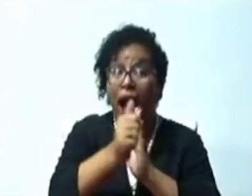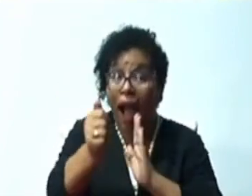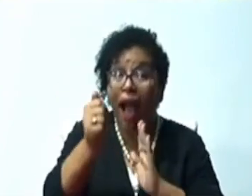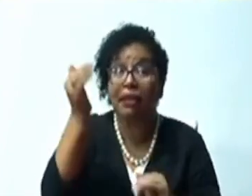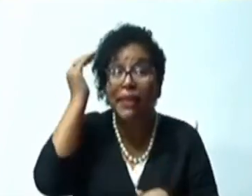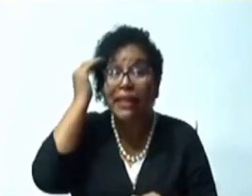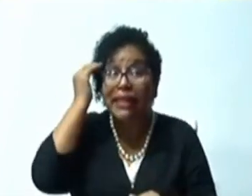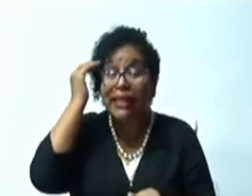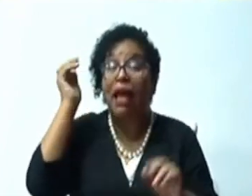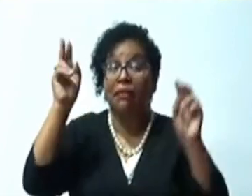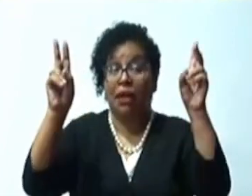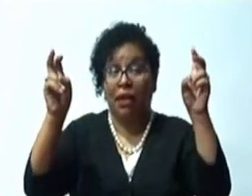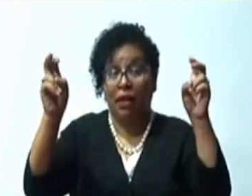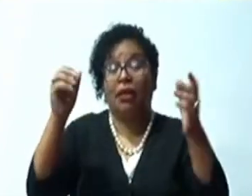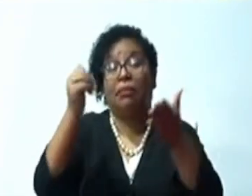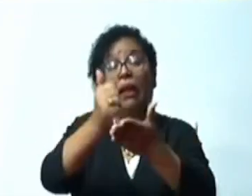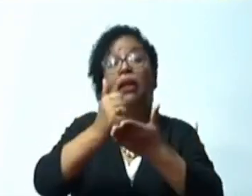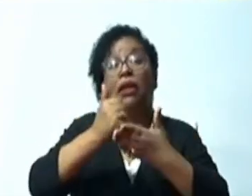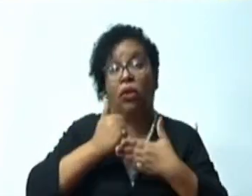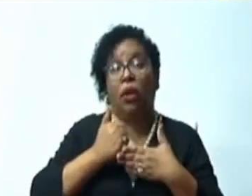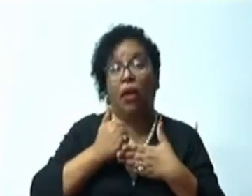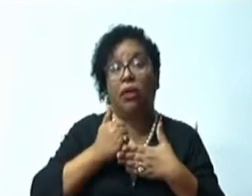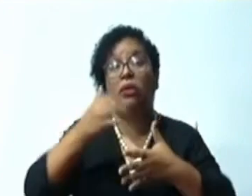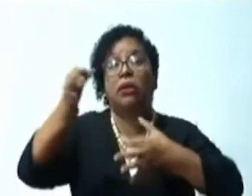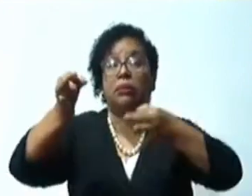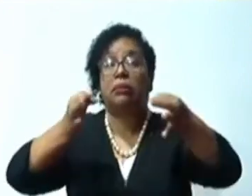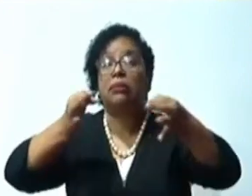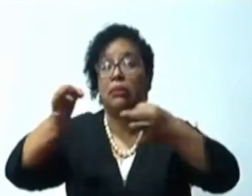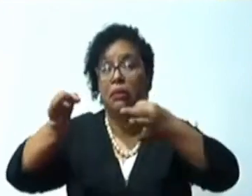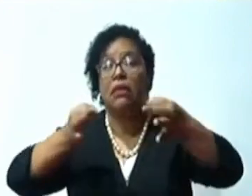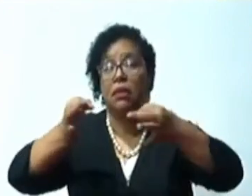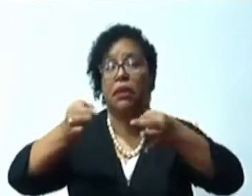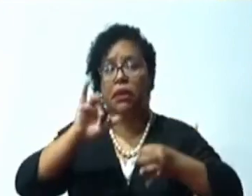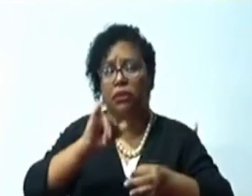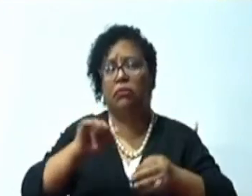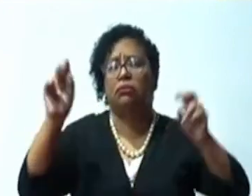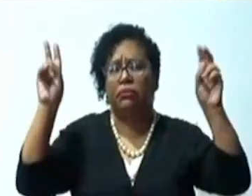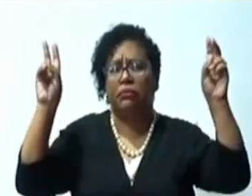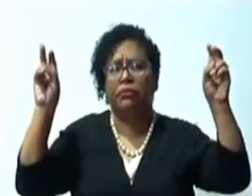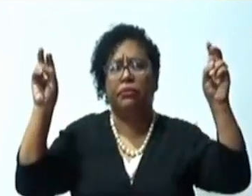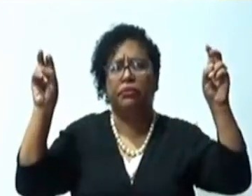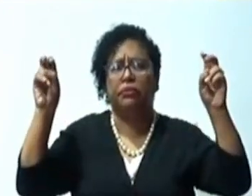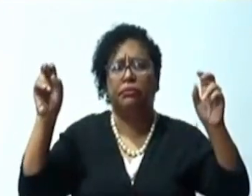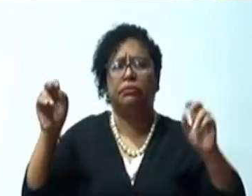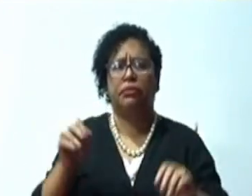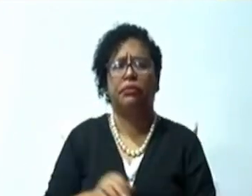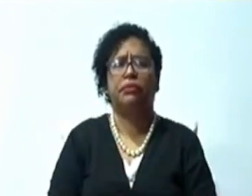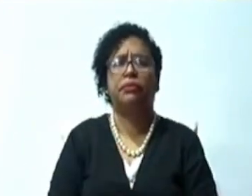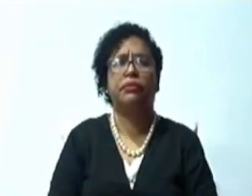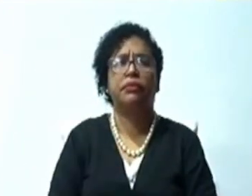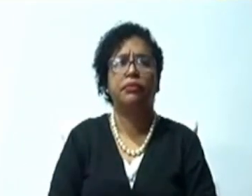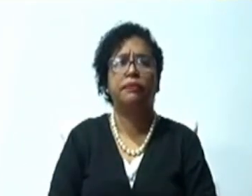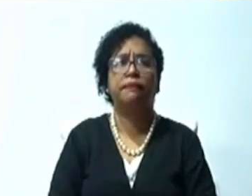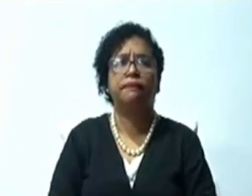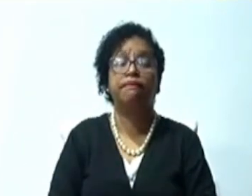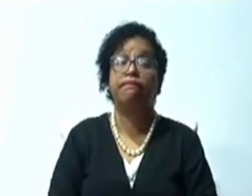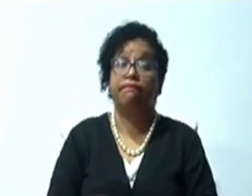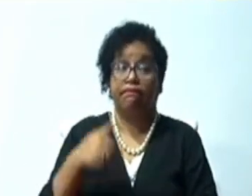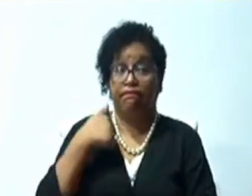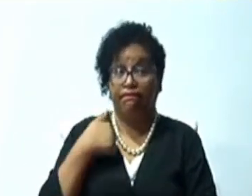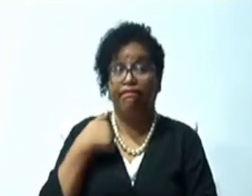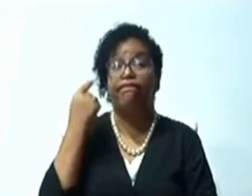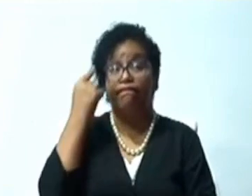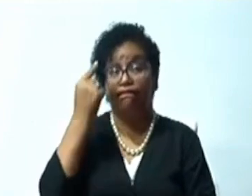para que nos ayuden edificando al Pleno con este tema. Esa es la posición. Y yo